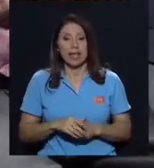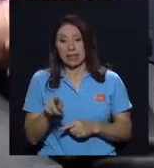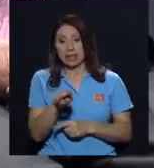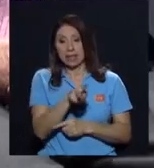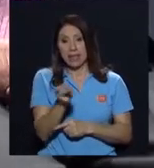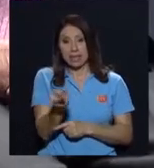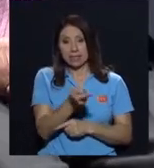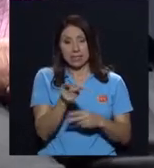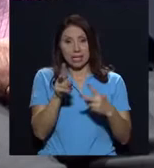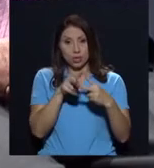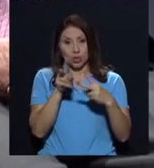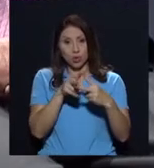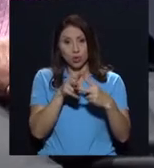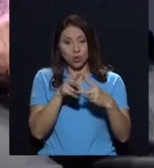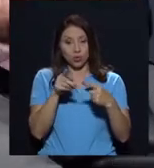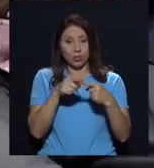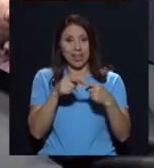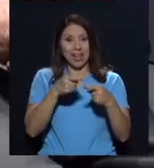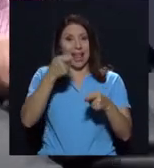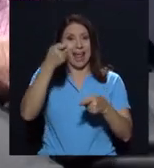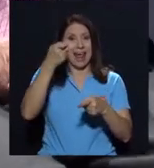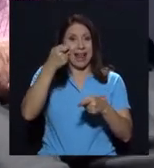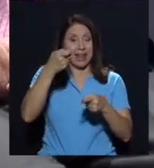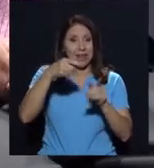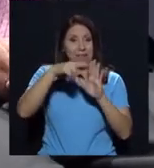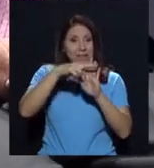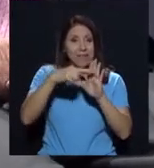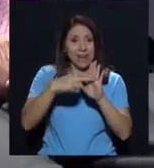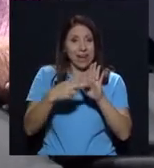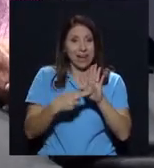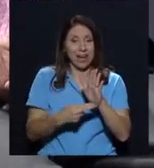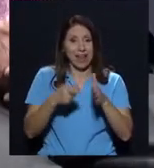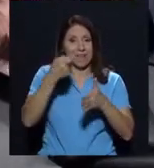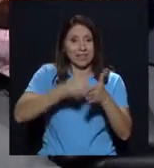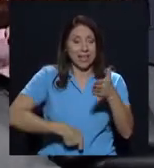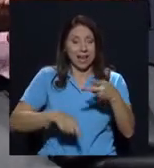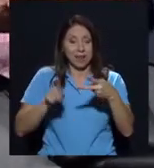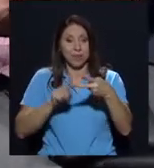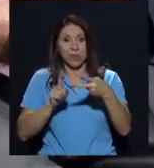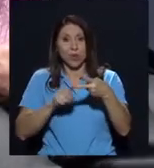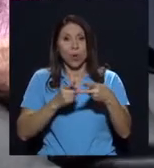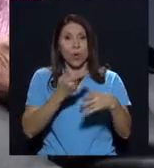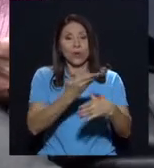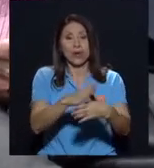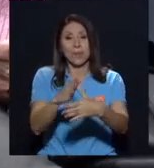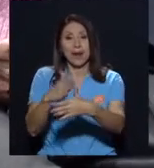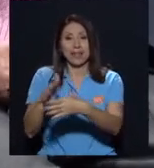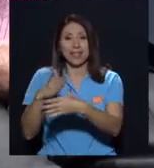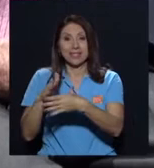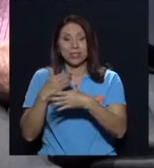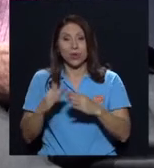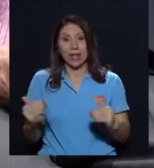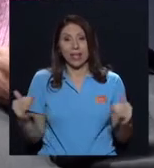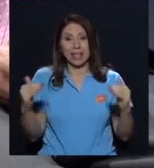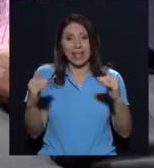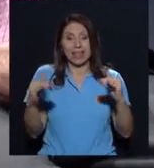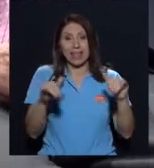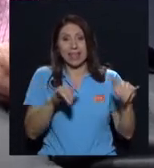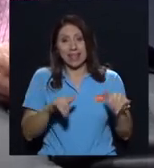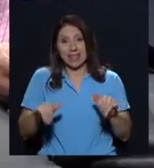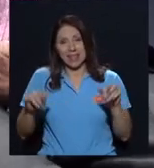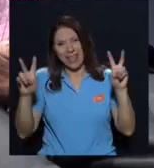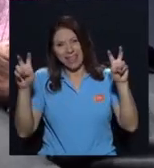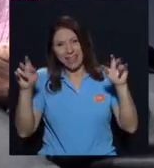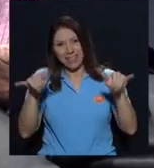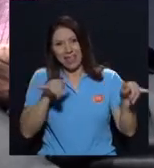dos condiciones ni en la regla fiscal ni esta segunda condición de la repartición equitativa entre comillas